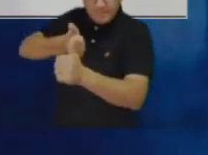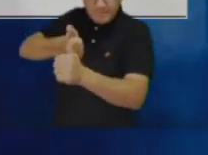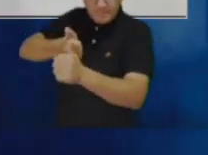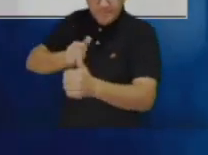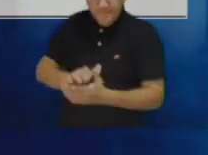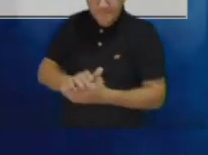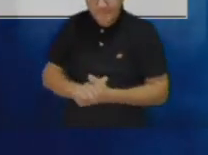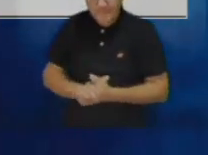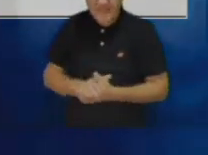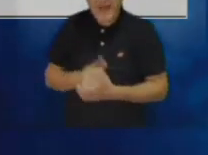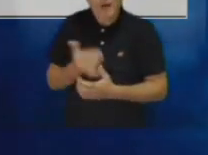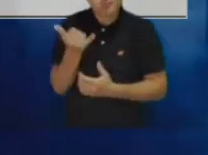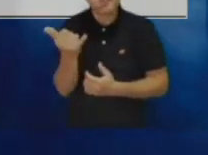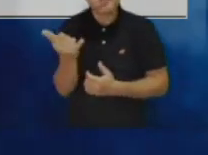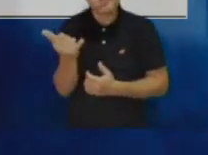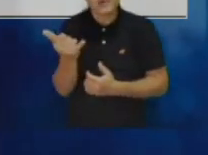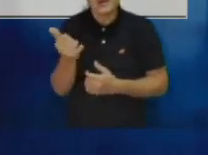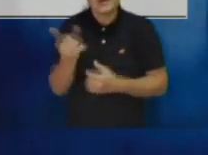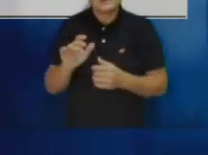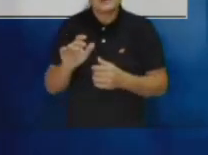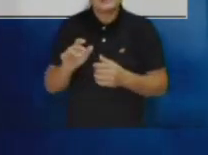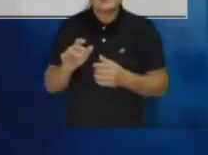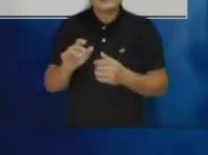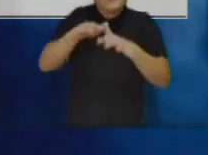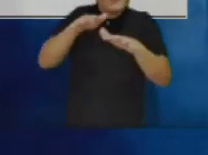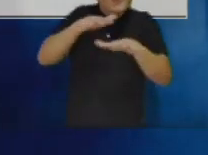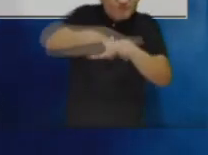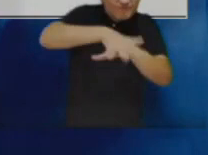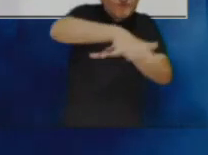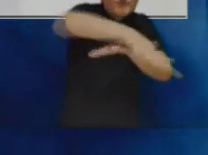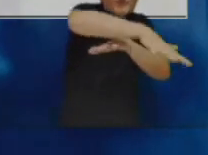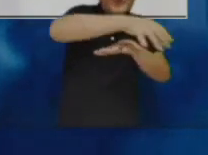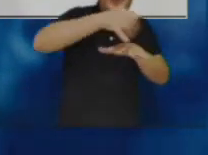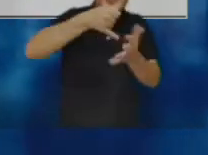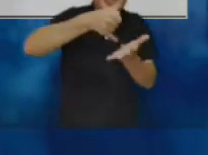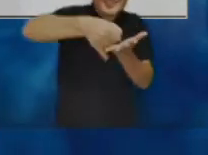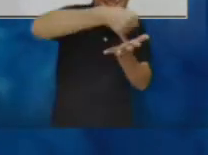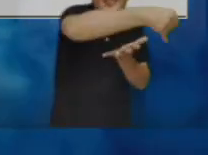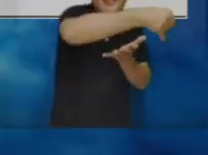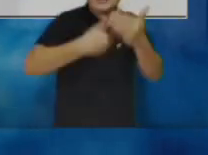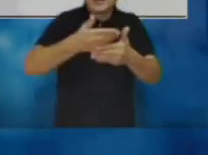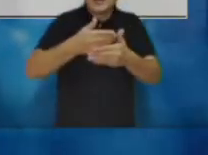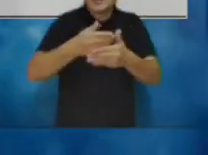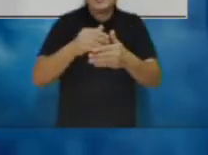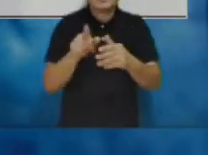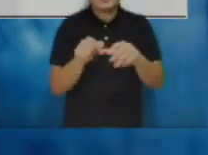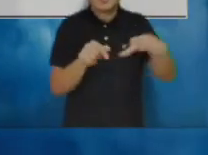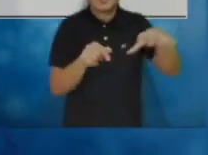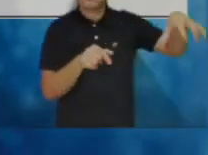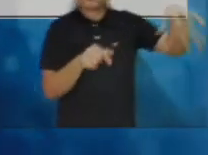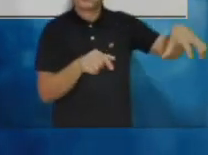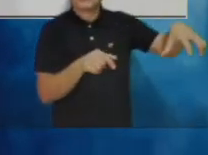donde se monitorean las redes, y tenemos estaciones fijas en Francia,